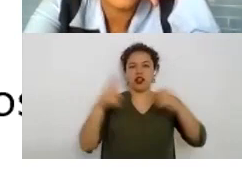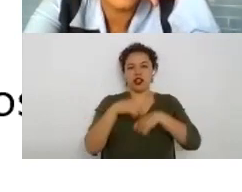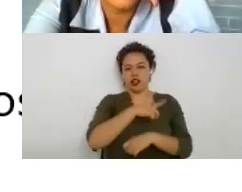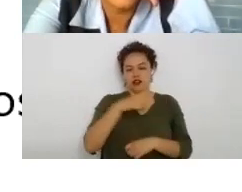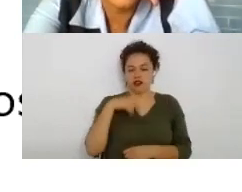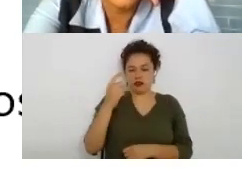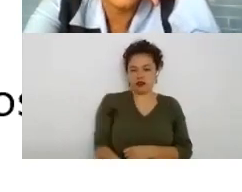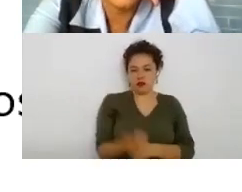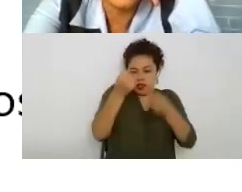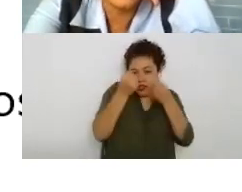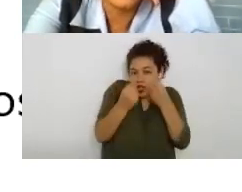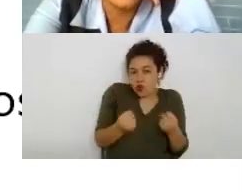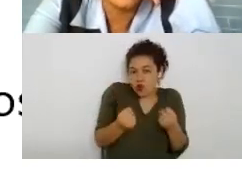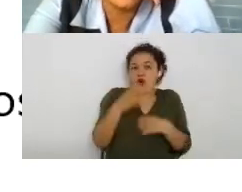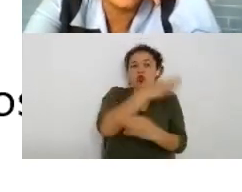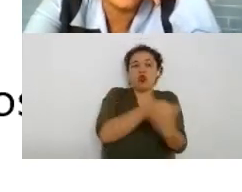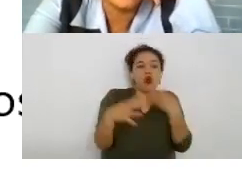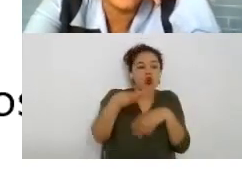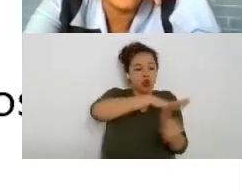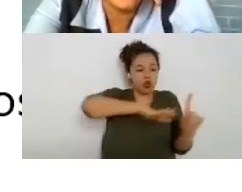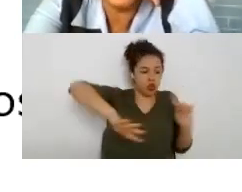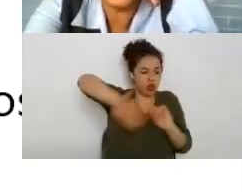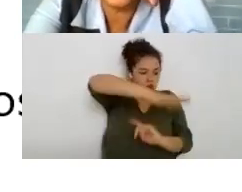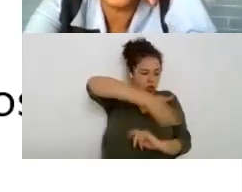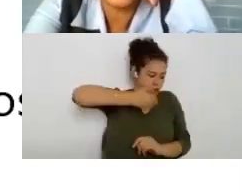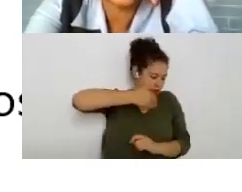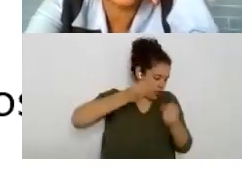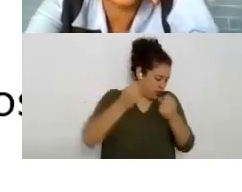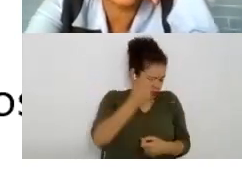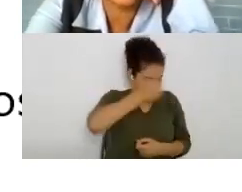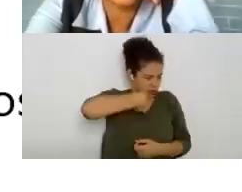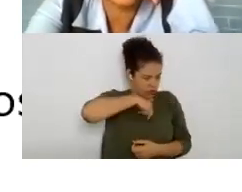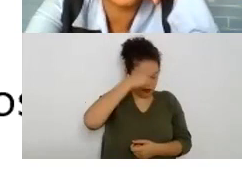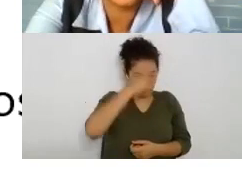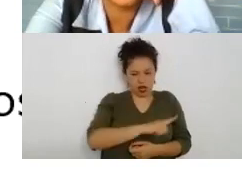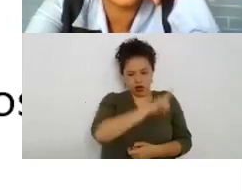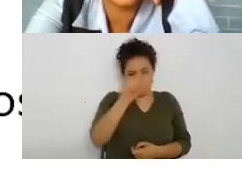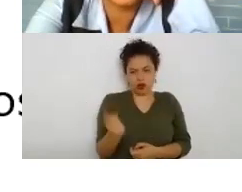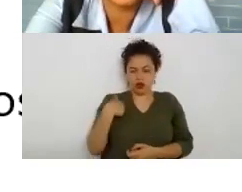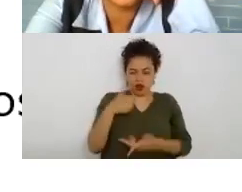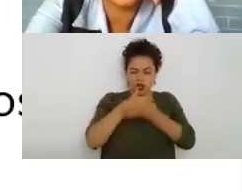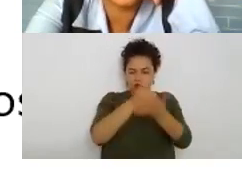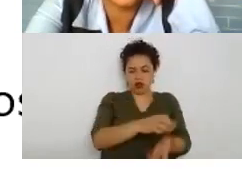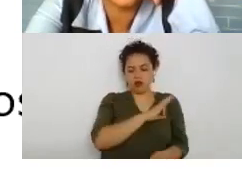haya seguridad, o sea, que primero esté seguro el evento para nosotros, para ya entonces empezar a socorrer a la